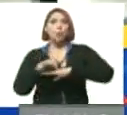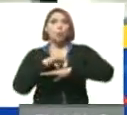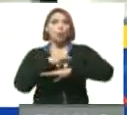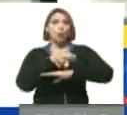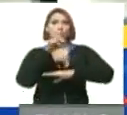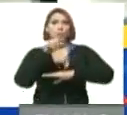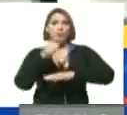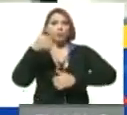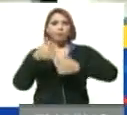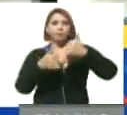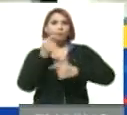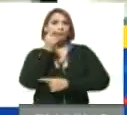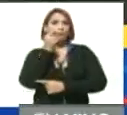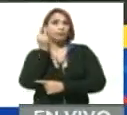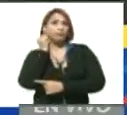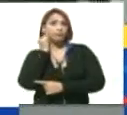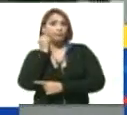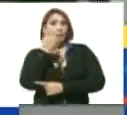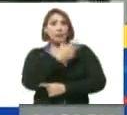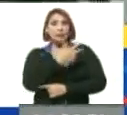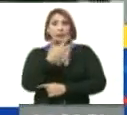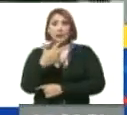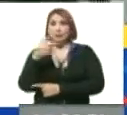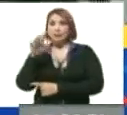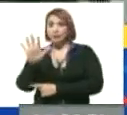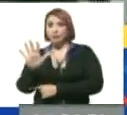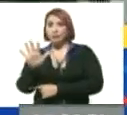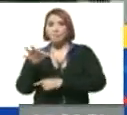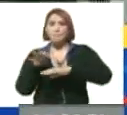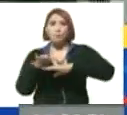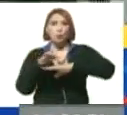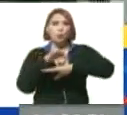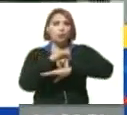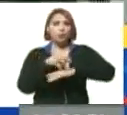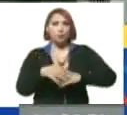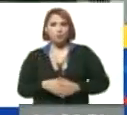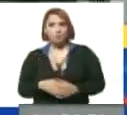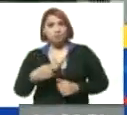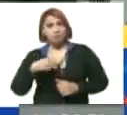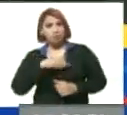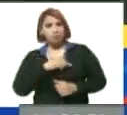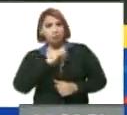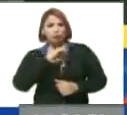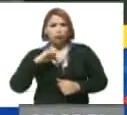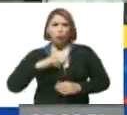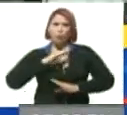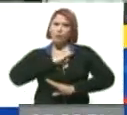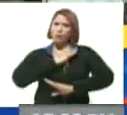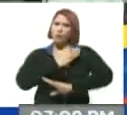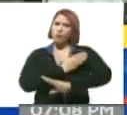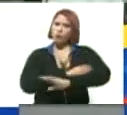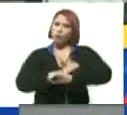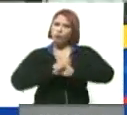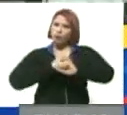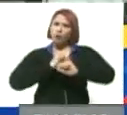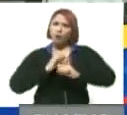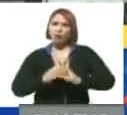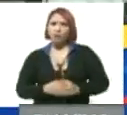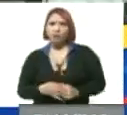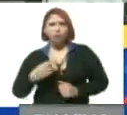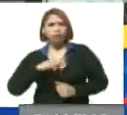las candidatas y candidatas de los 335 municipios. Nosotros somos una fuerza, somos